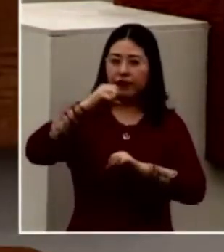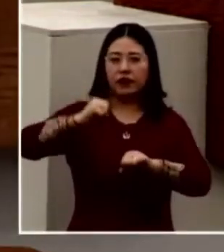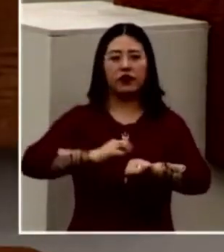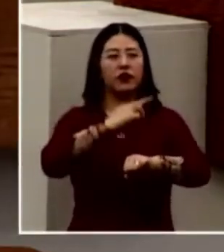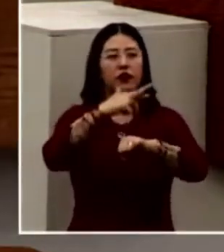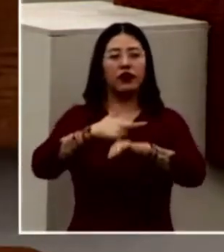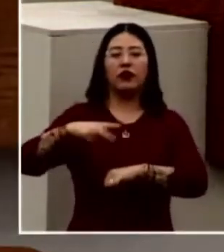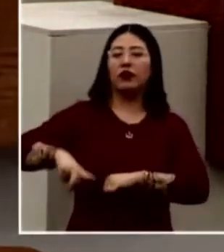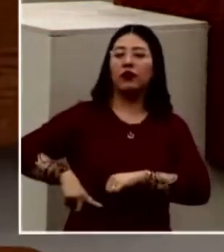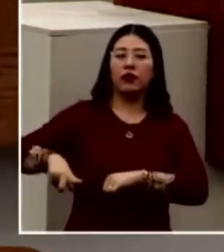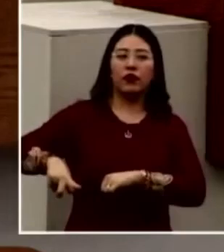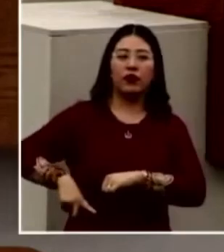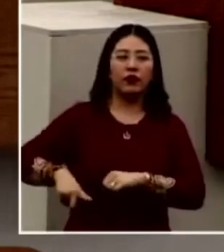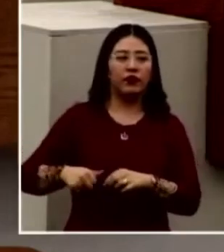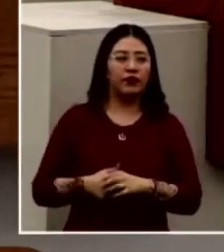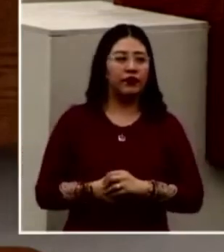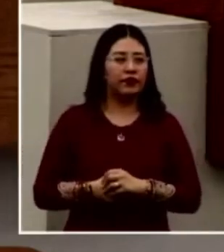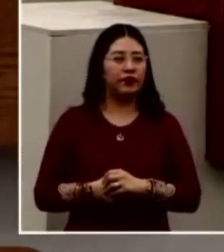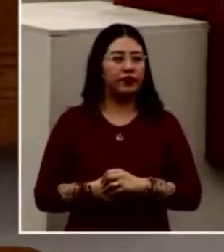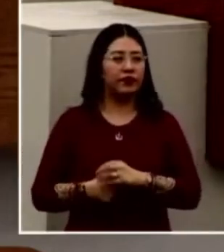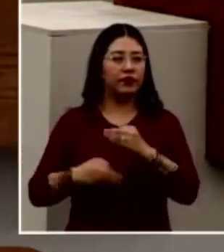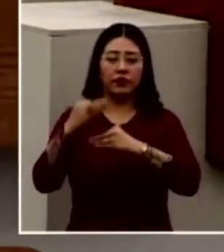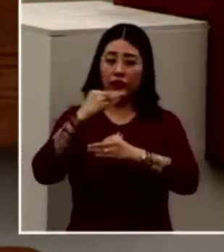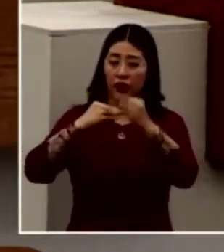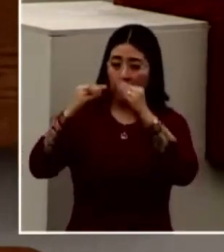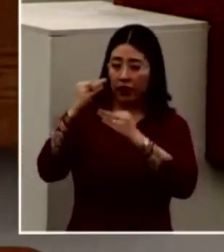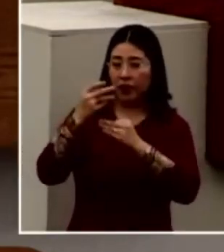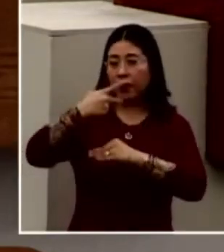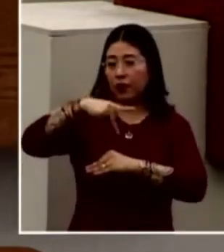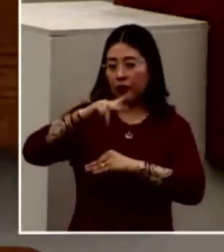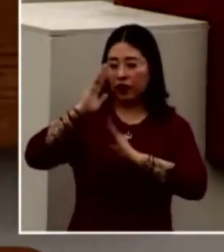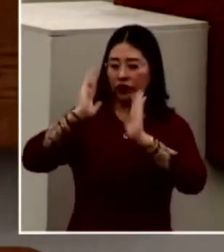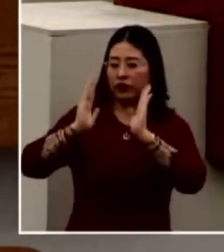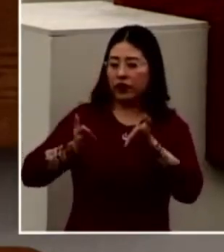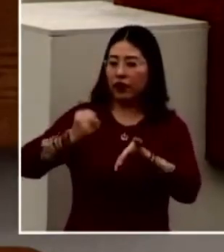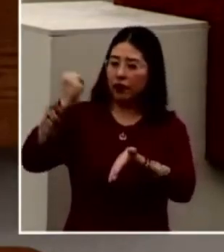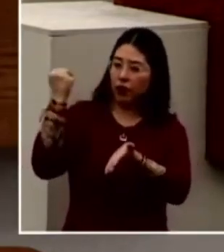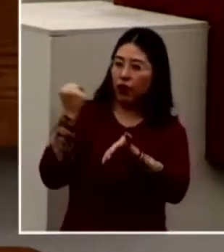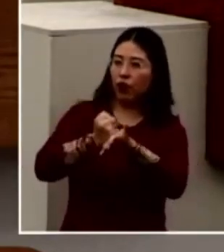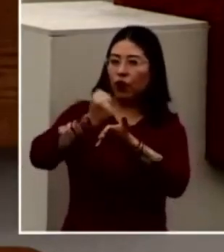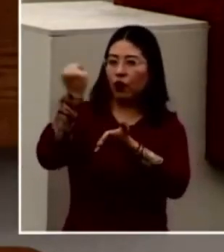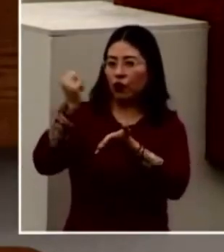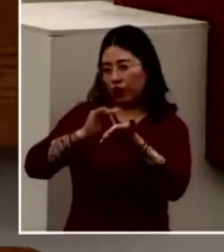de Gobernación le decían, bueno, ¿y qué? Ya salió la aprobación.